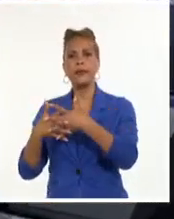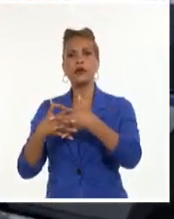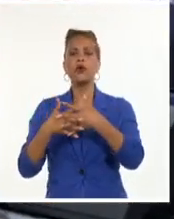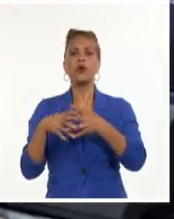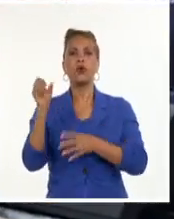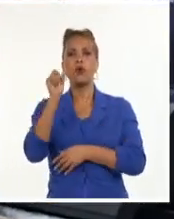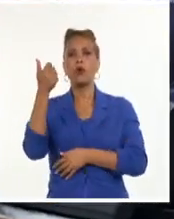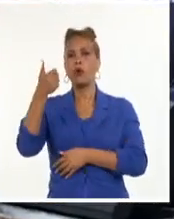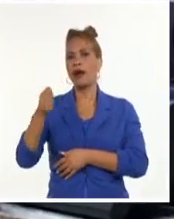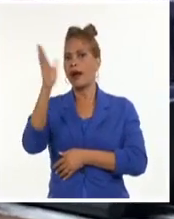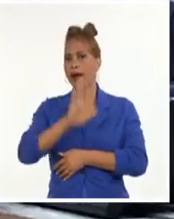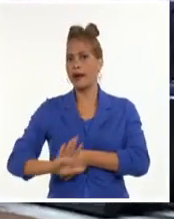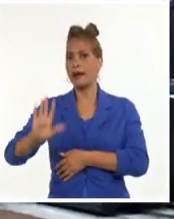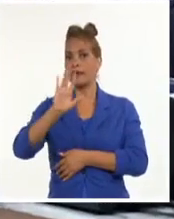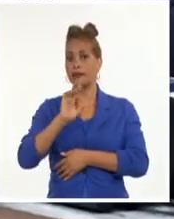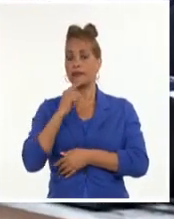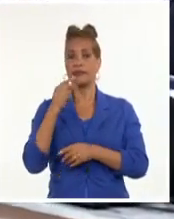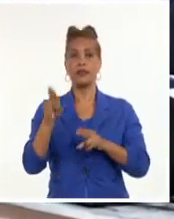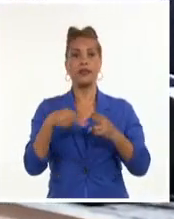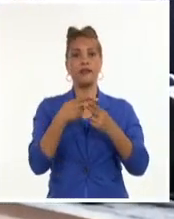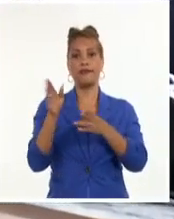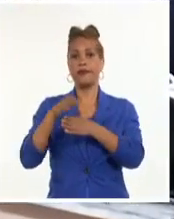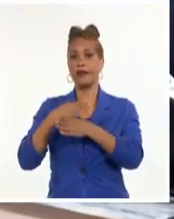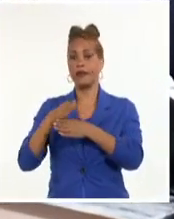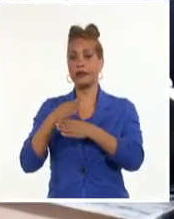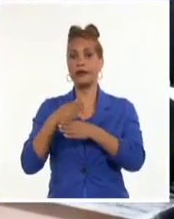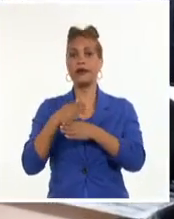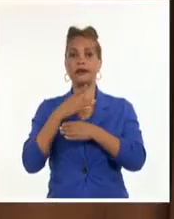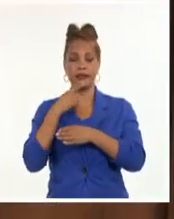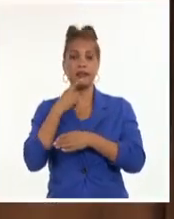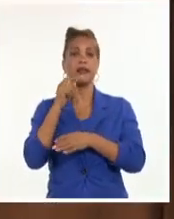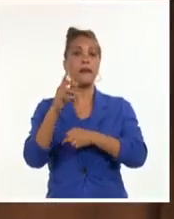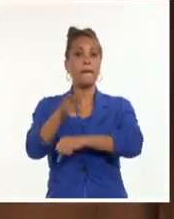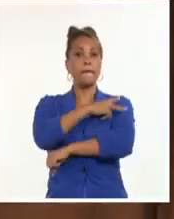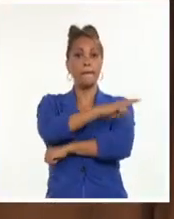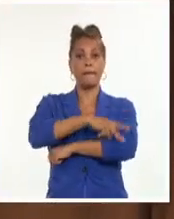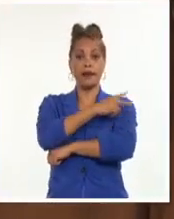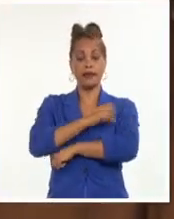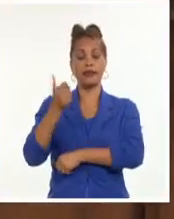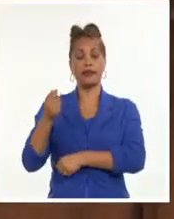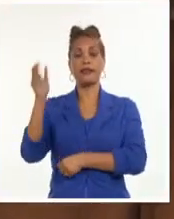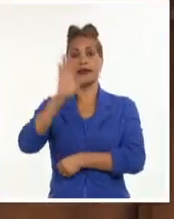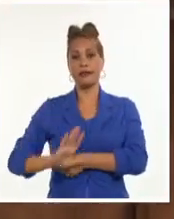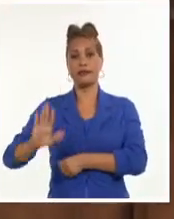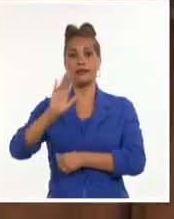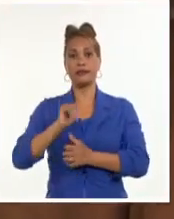Euroasiática, conformada por Armenia, Bielorrusia, Kazajistán, Kirguistán y Rusia.